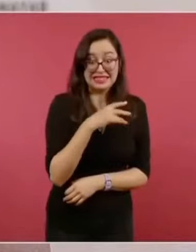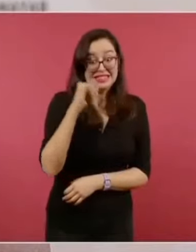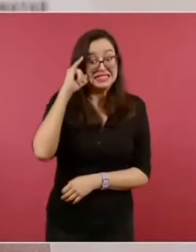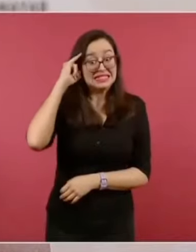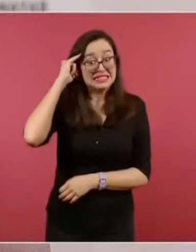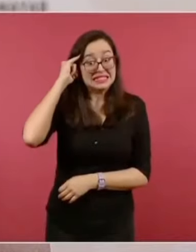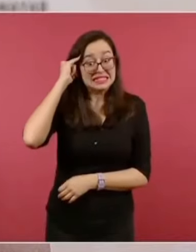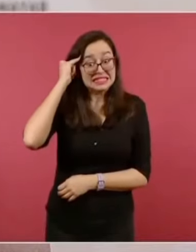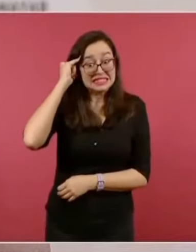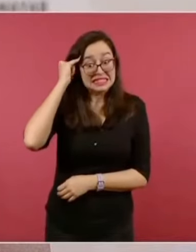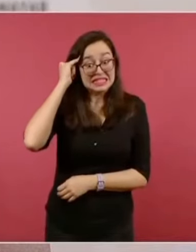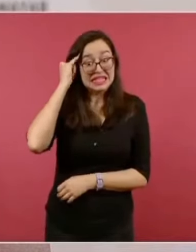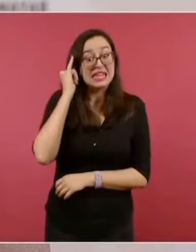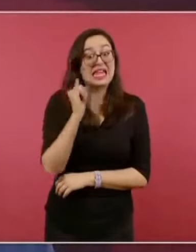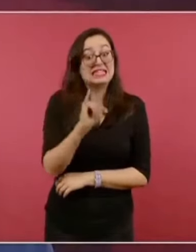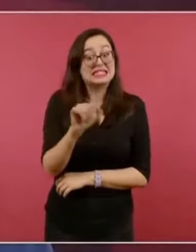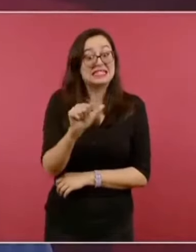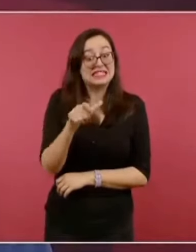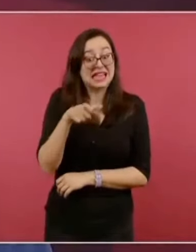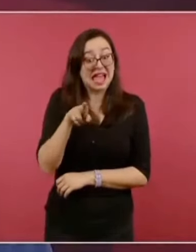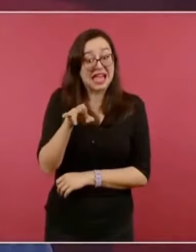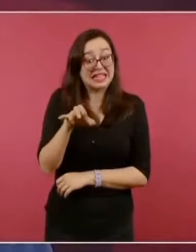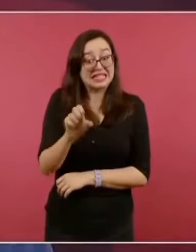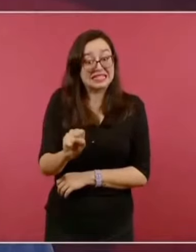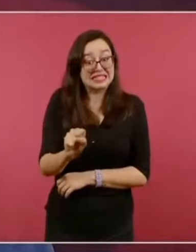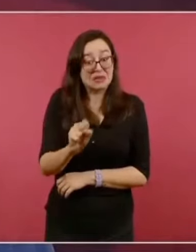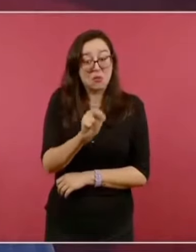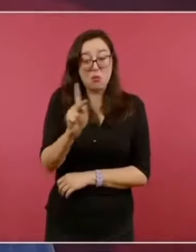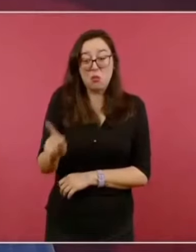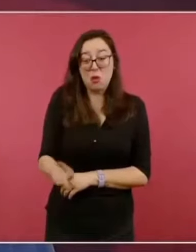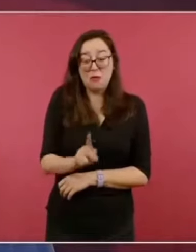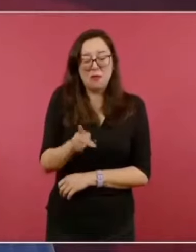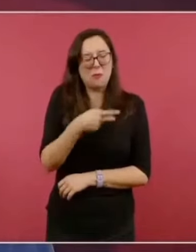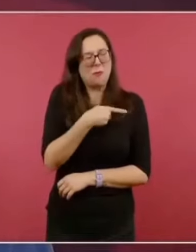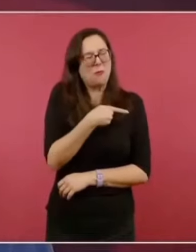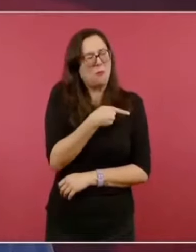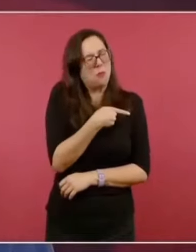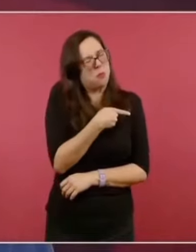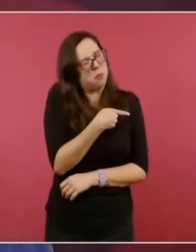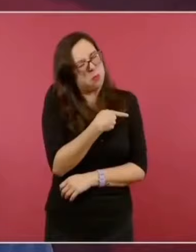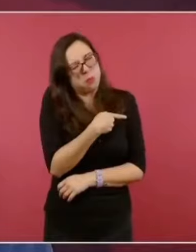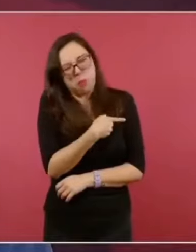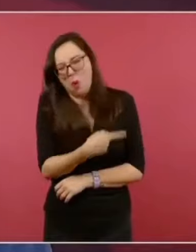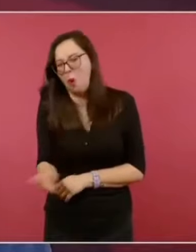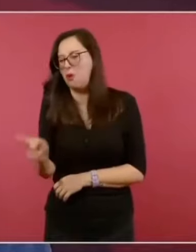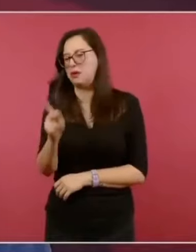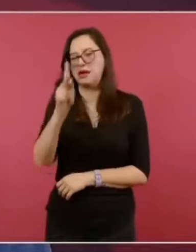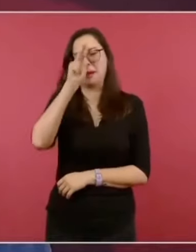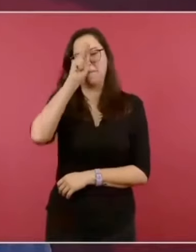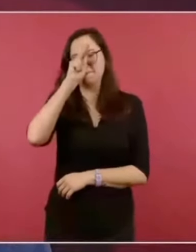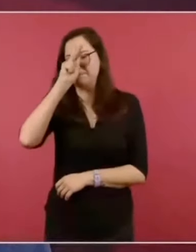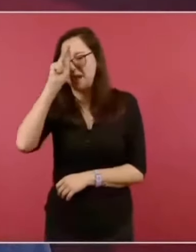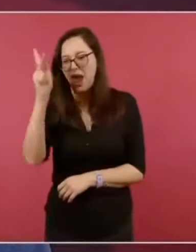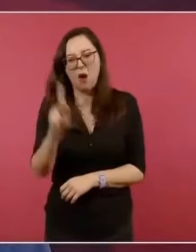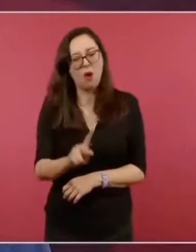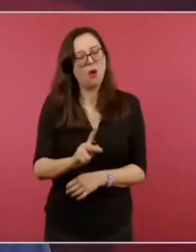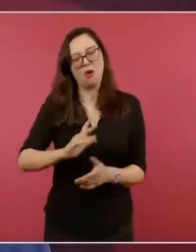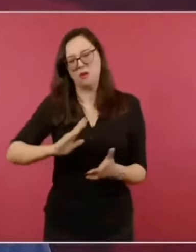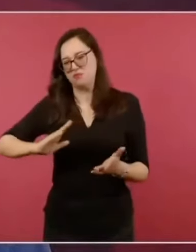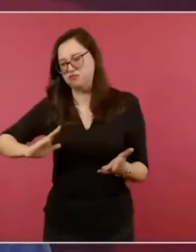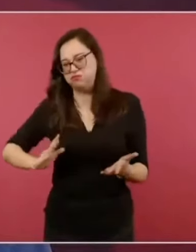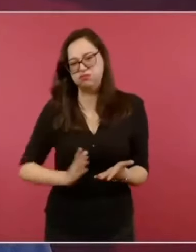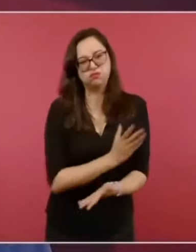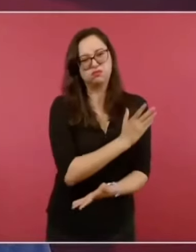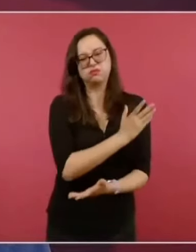yis el pueblo más pobre más reprimido históricamente en